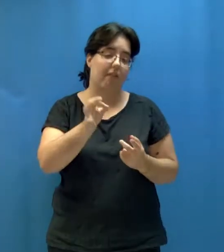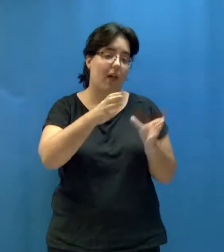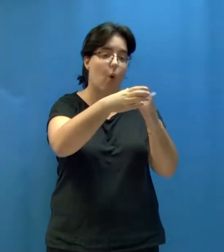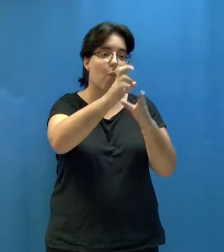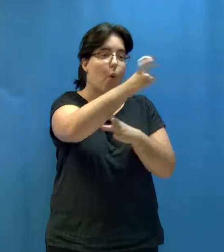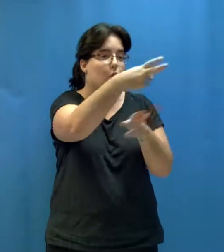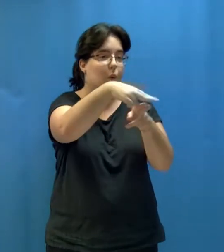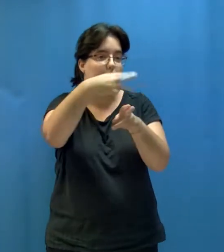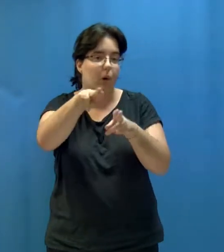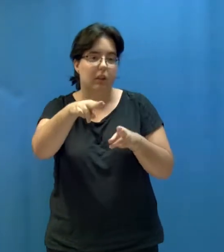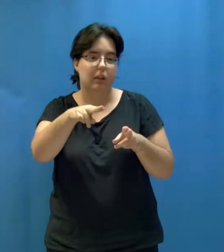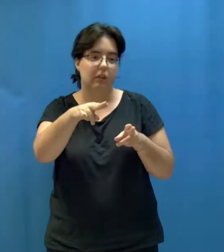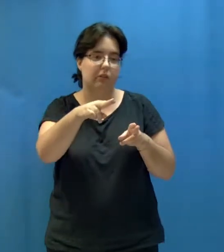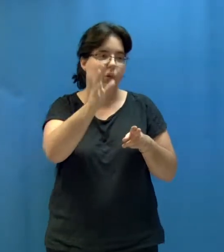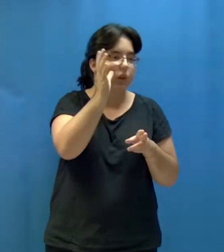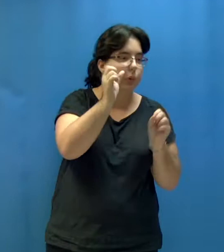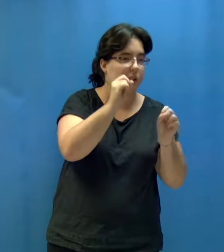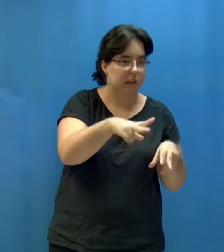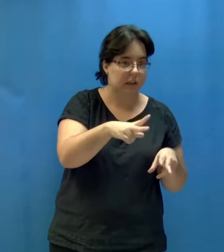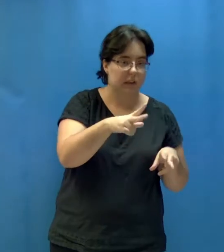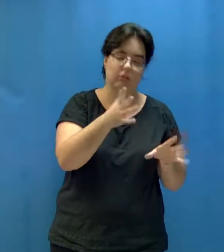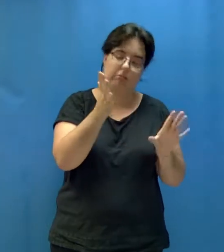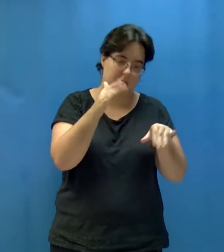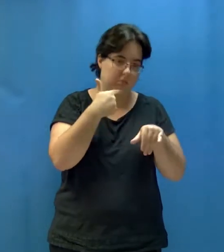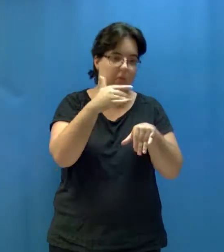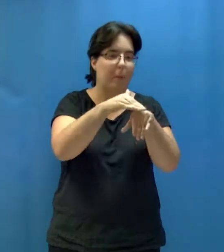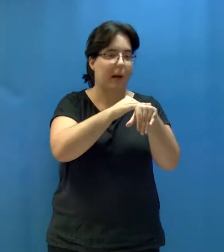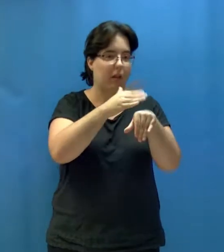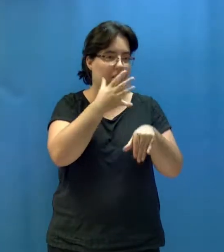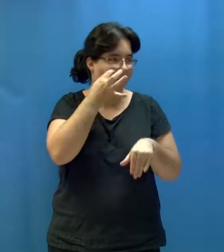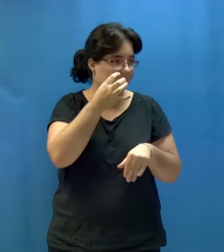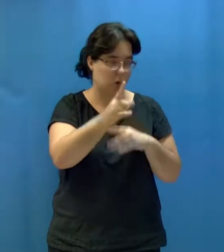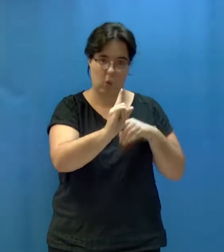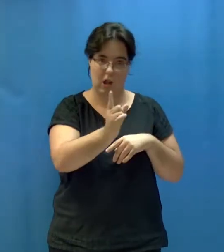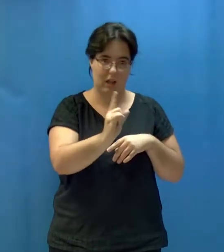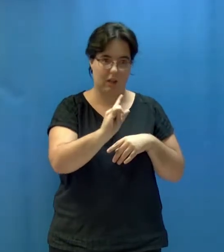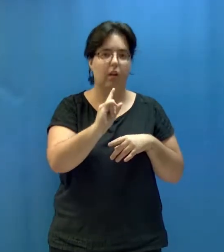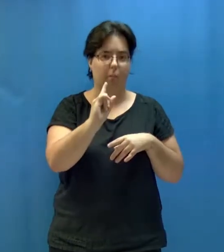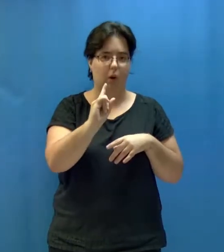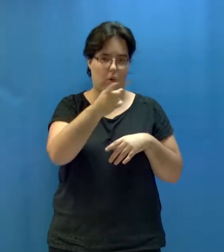si eso fica en el expediente, y demano disculpes porque no ha sigut aixina, y vull que quede claro, pero en el sector no se sentat